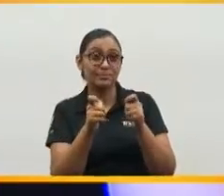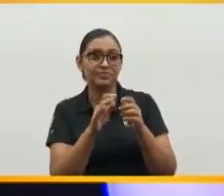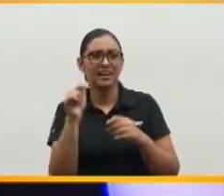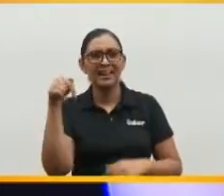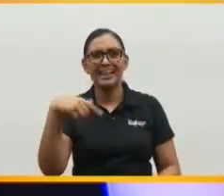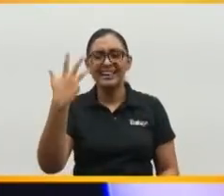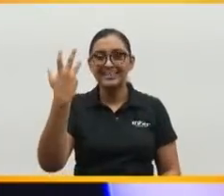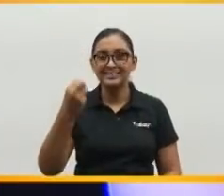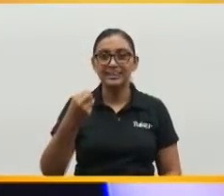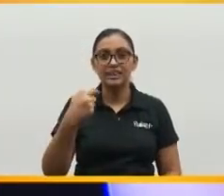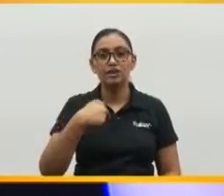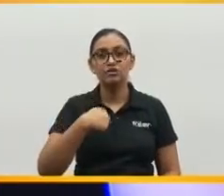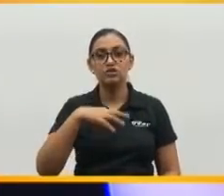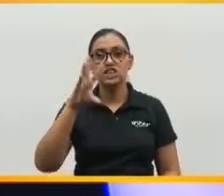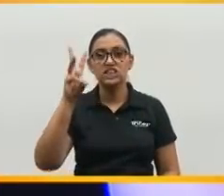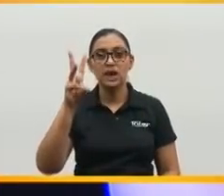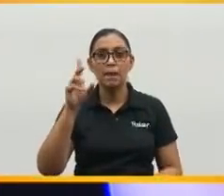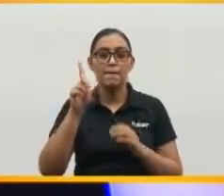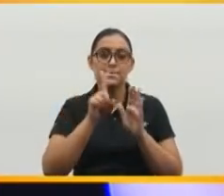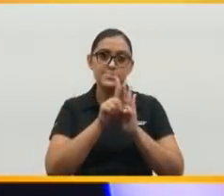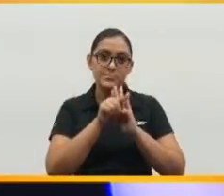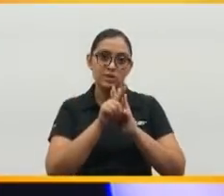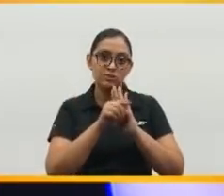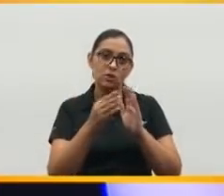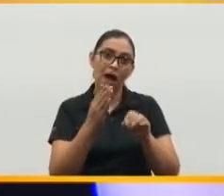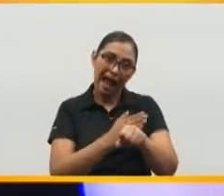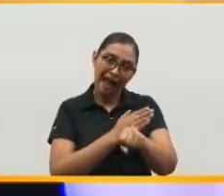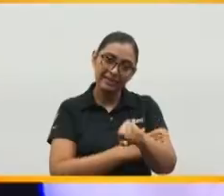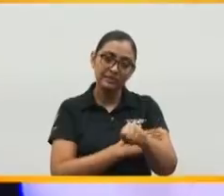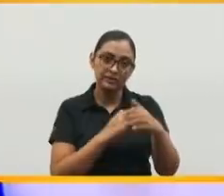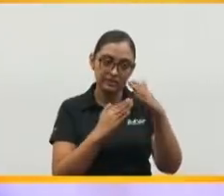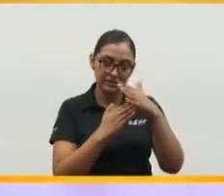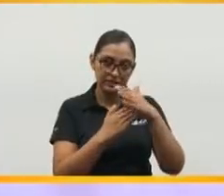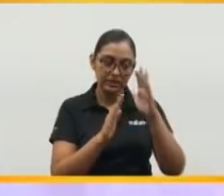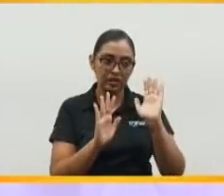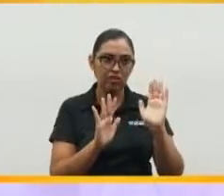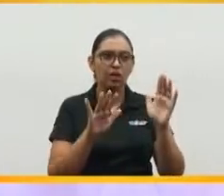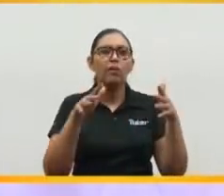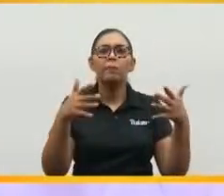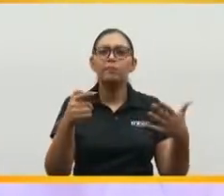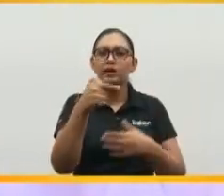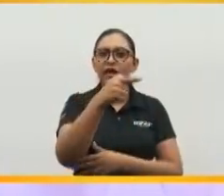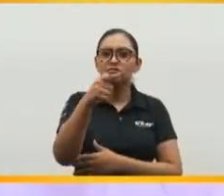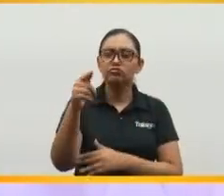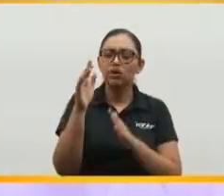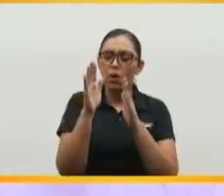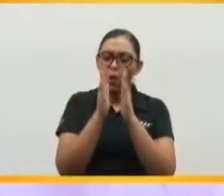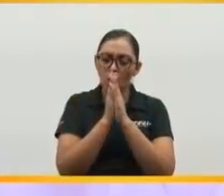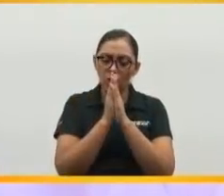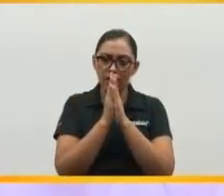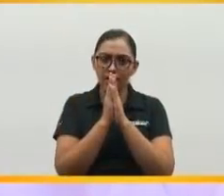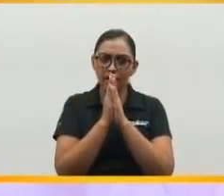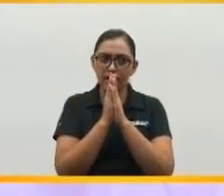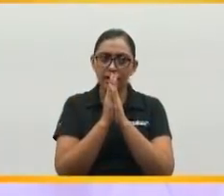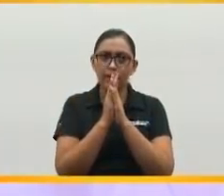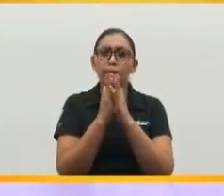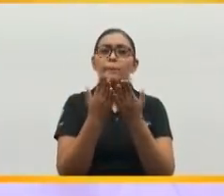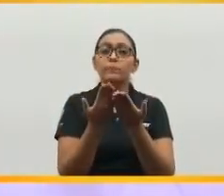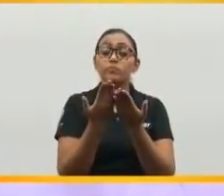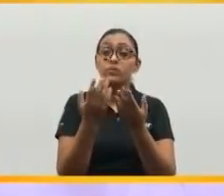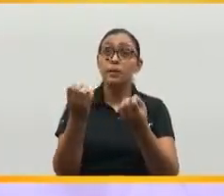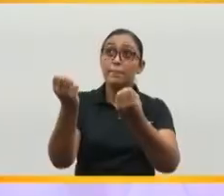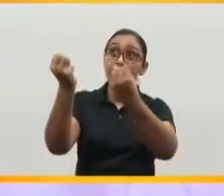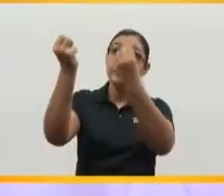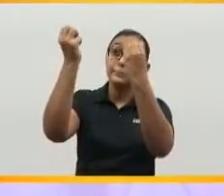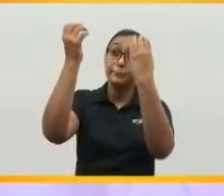parado 6 minutos antes para que podamos orar por este tipo de bendiciones